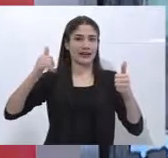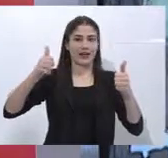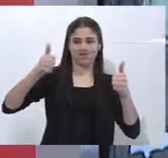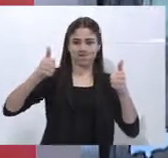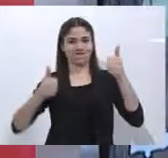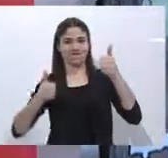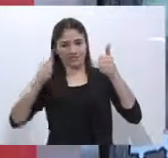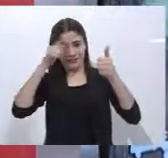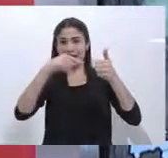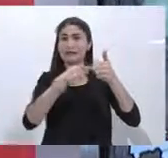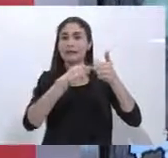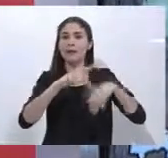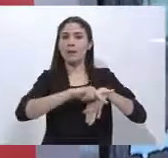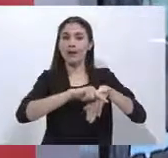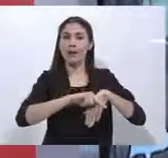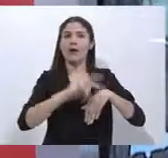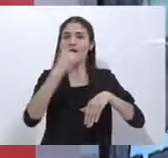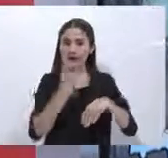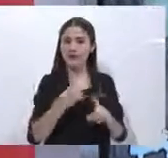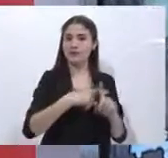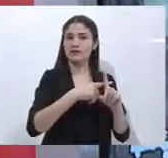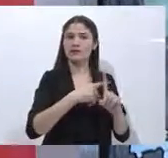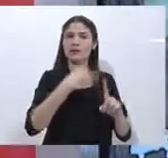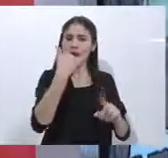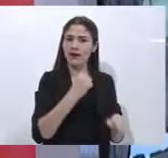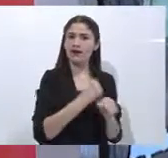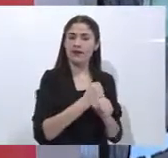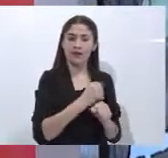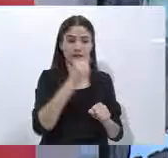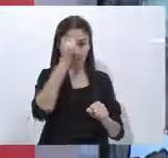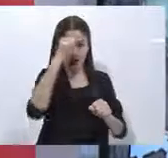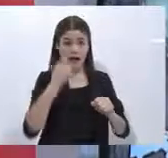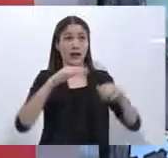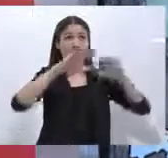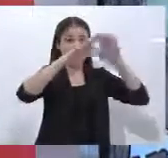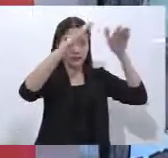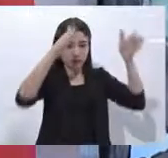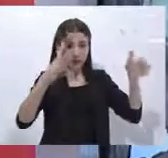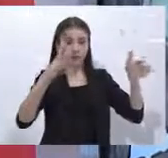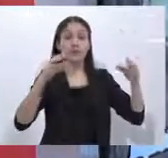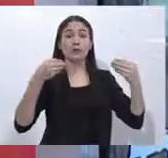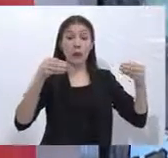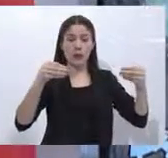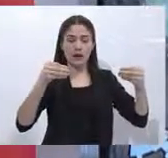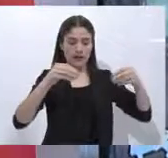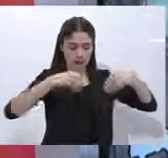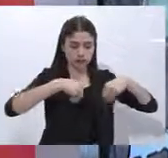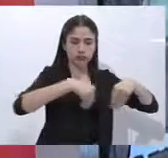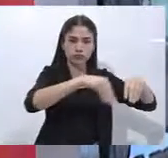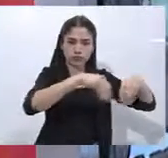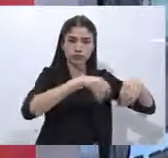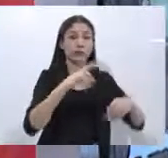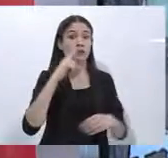tecnificando la profesión estamos trabajando bajo invernaderos o bajo techo porque eso es muy